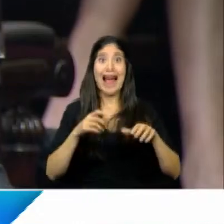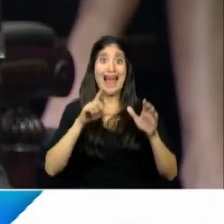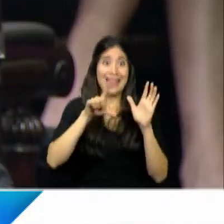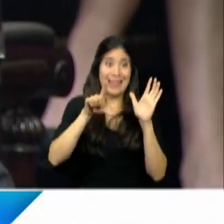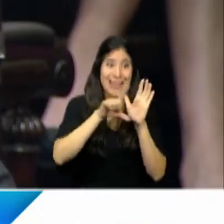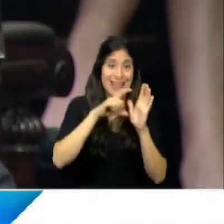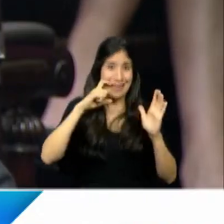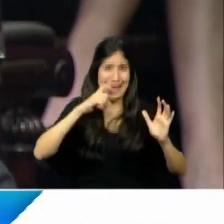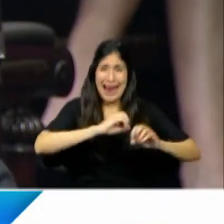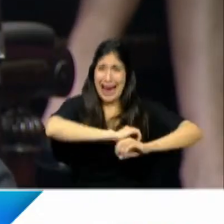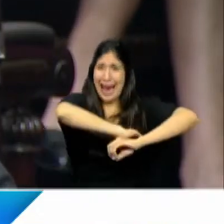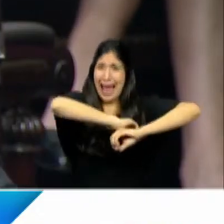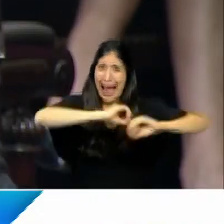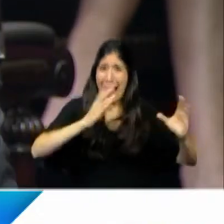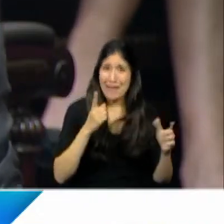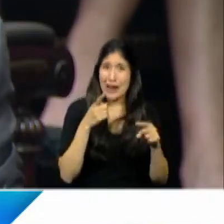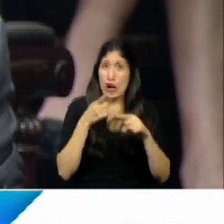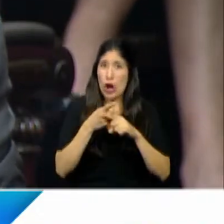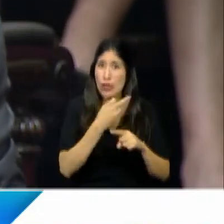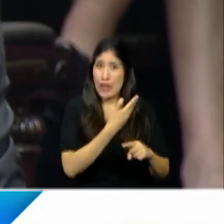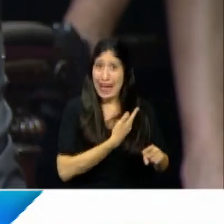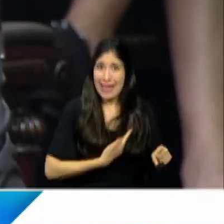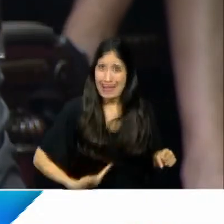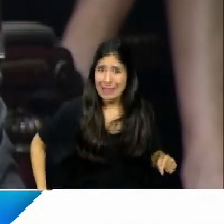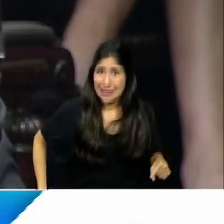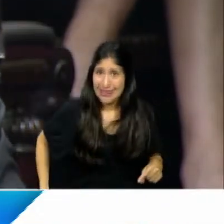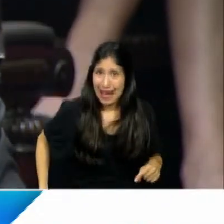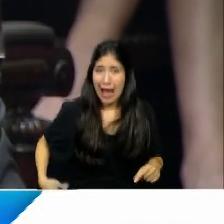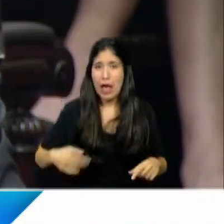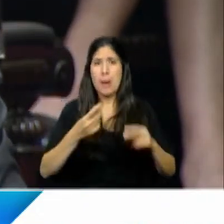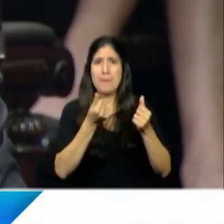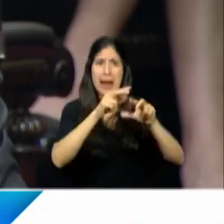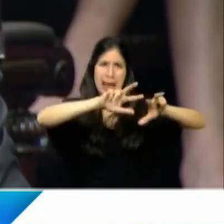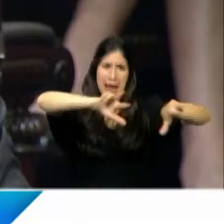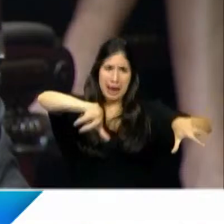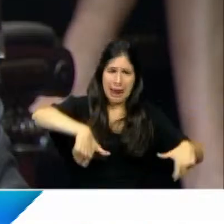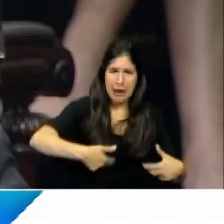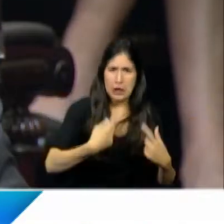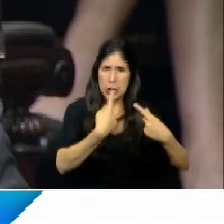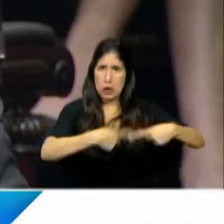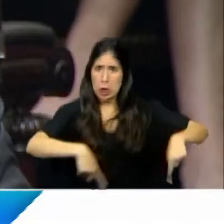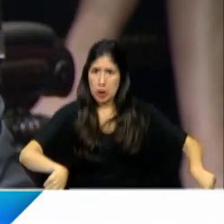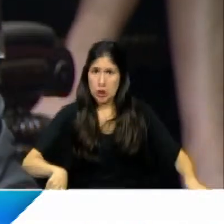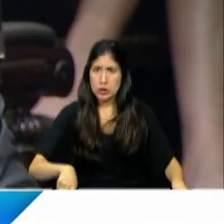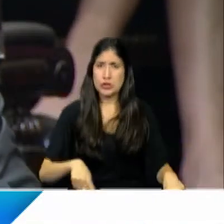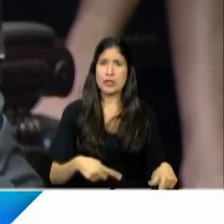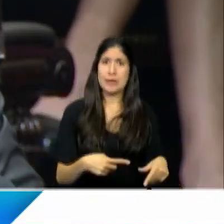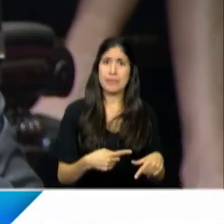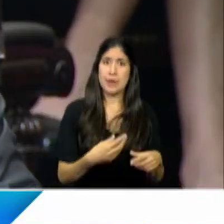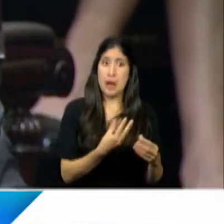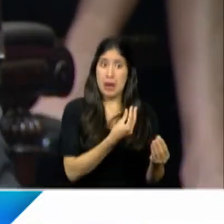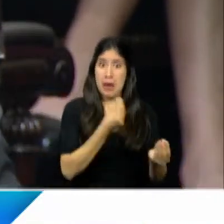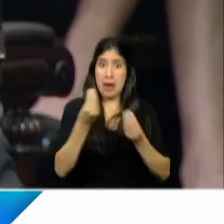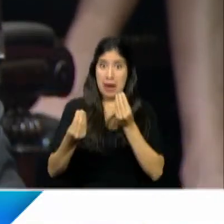doloso contra el Estado que conlleve enriquecimiento, quedando inhabilitado por el tiempo que las leyes determinen para ocupar